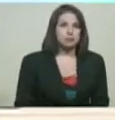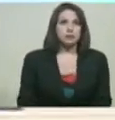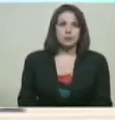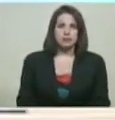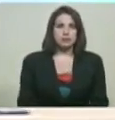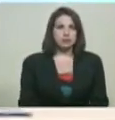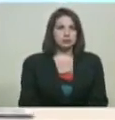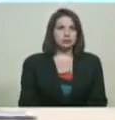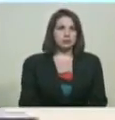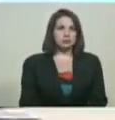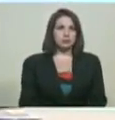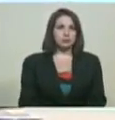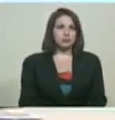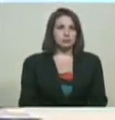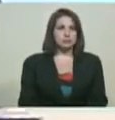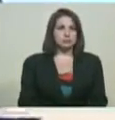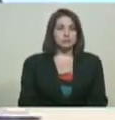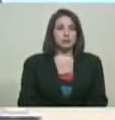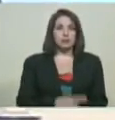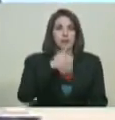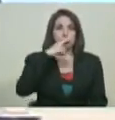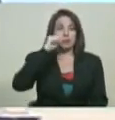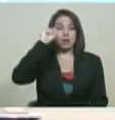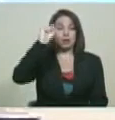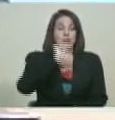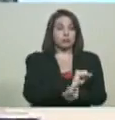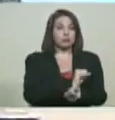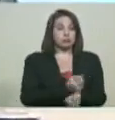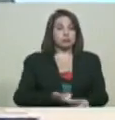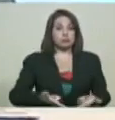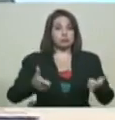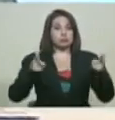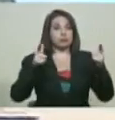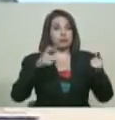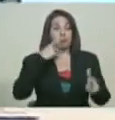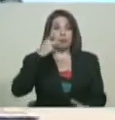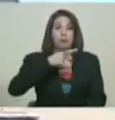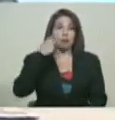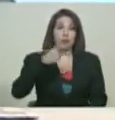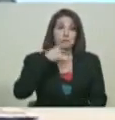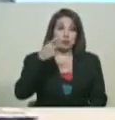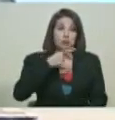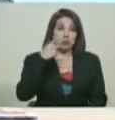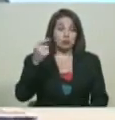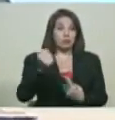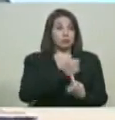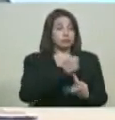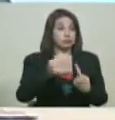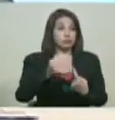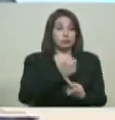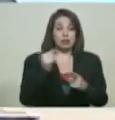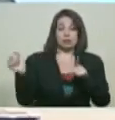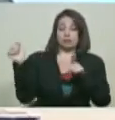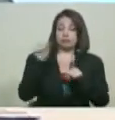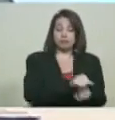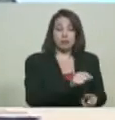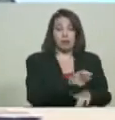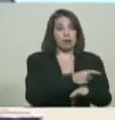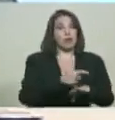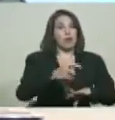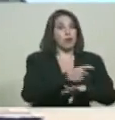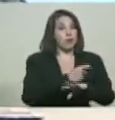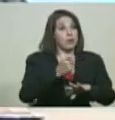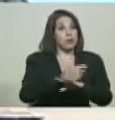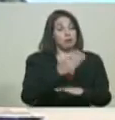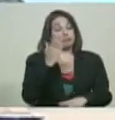más duro suelta a los presos políticos no son políticos que fueron a la violencia derrocar el gobierno y tuvieron que